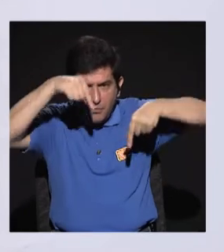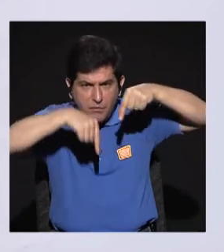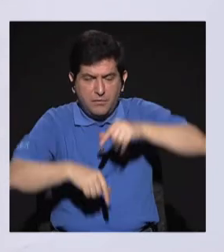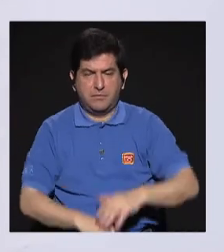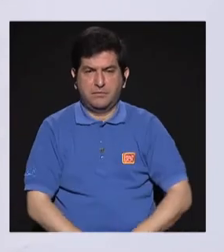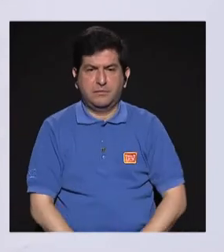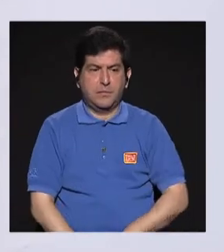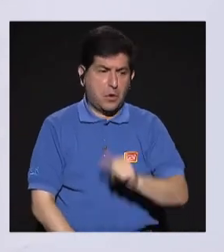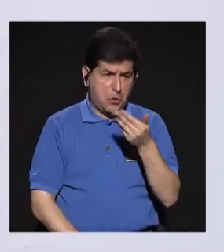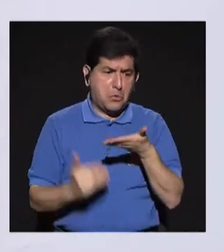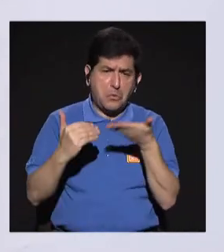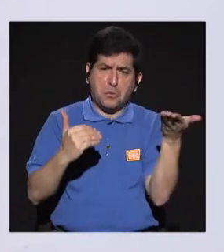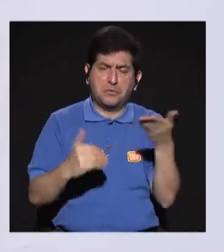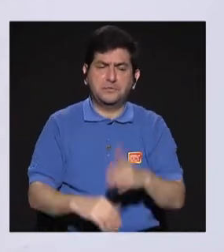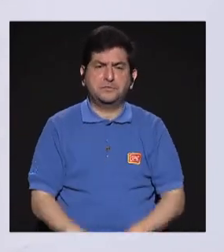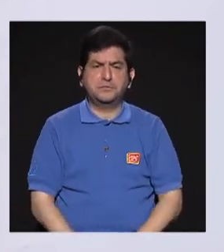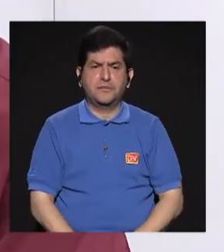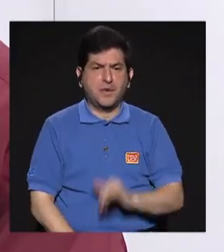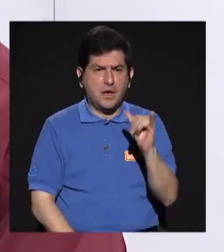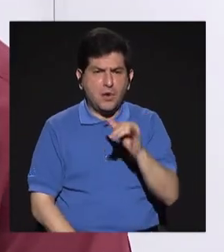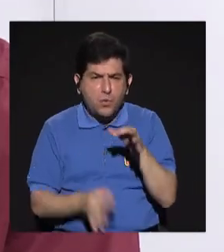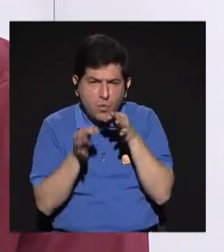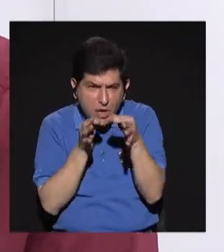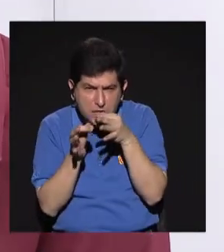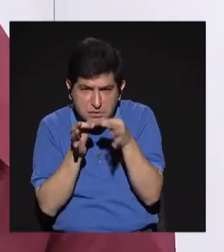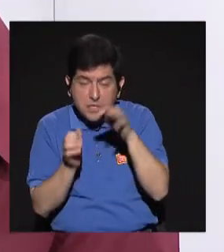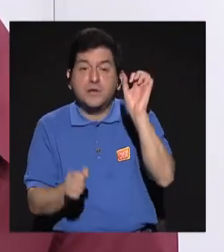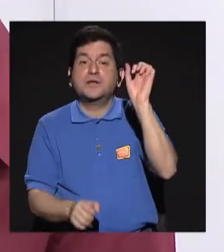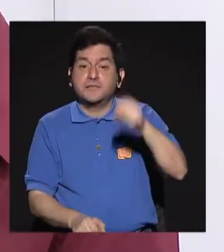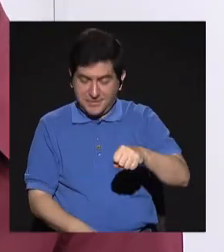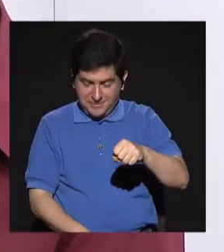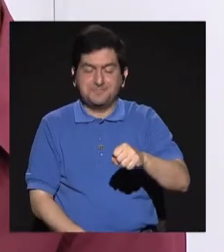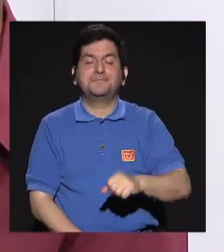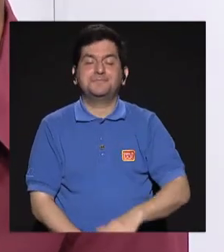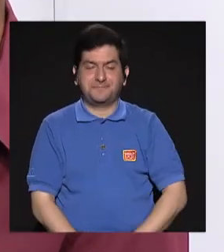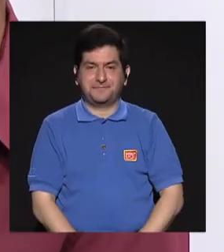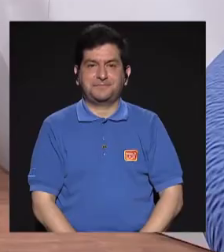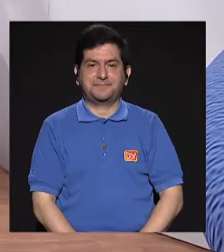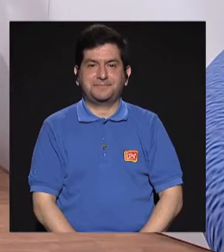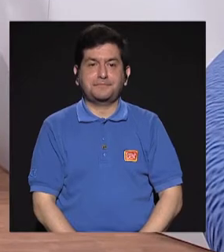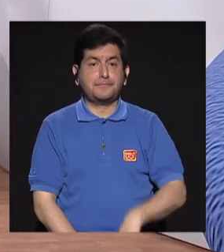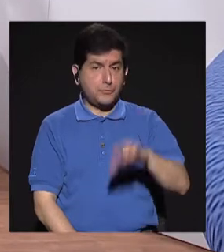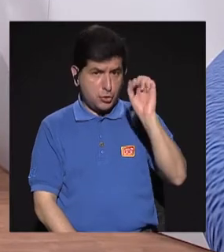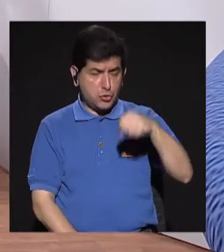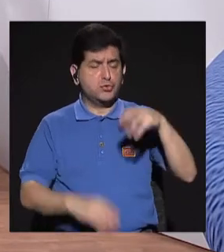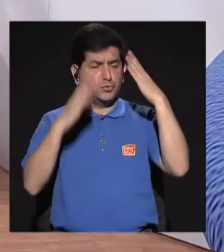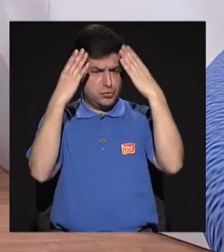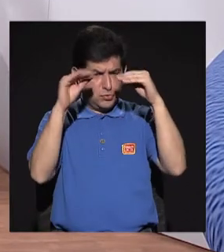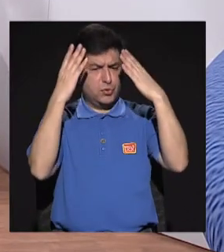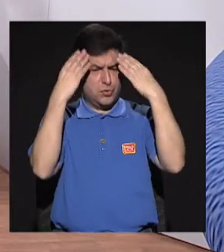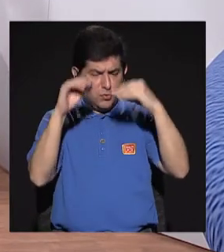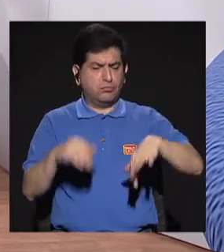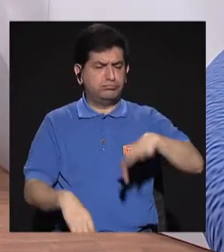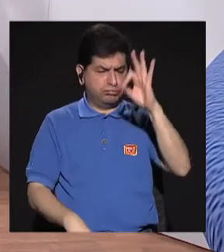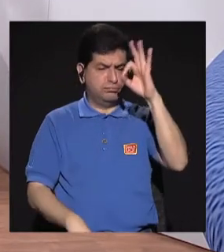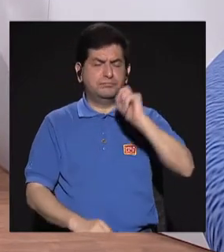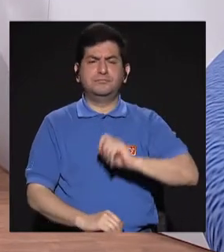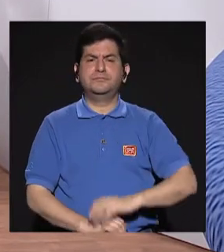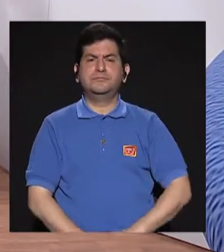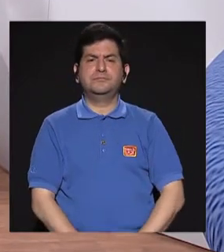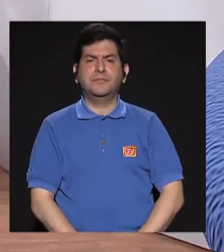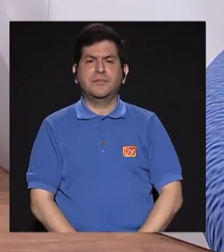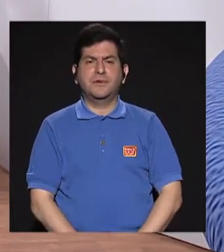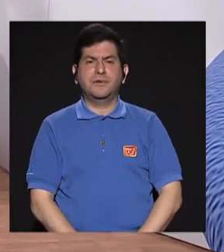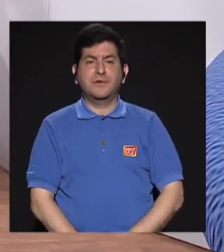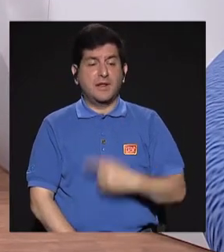entre otras cosas incluso moleculares y entonces sí exacto entonces si hay mucha información podemos desde